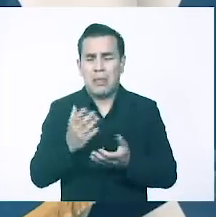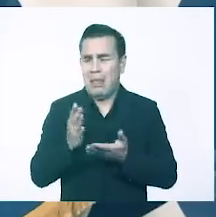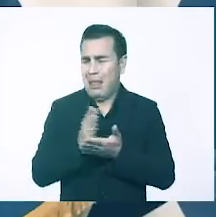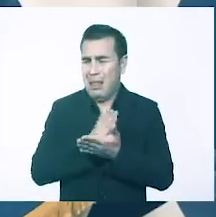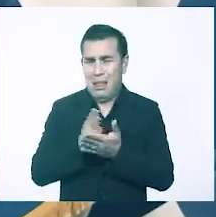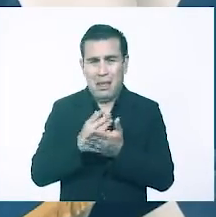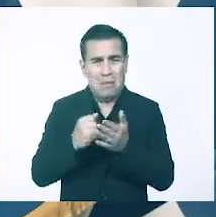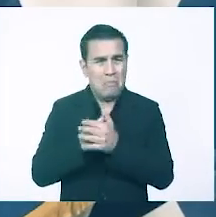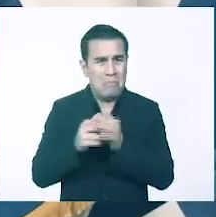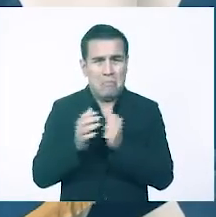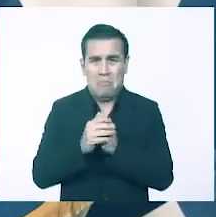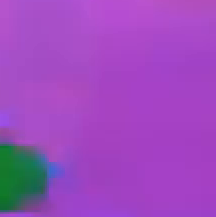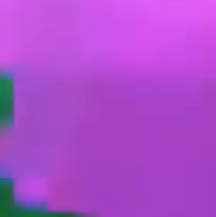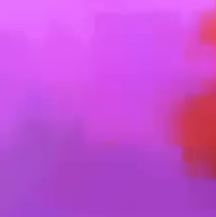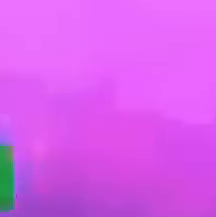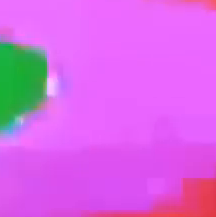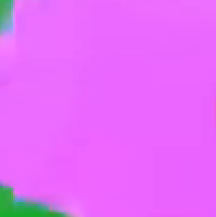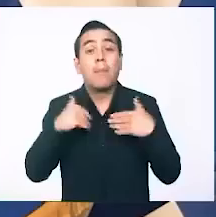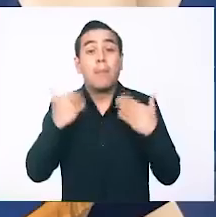golpeamos, les tiramos gas lacrimógeno.